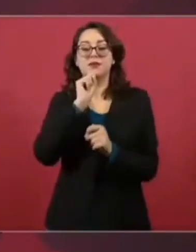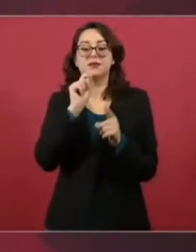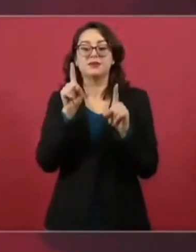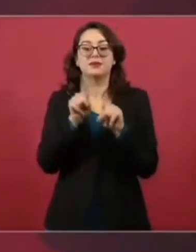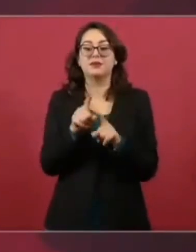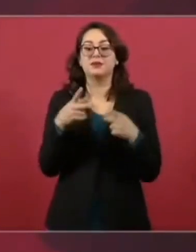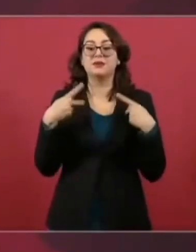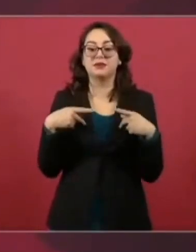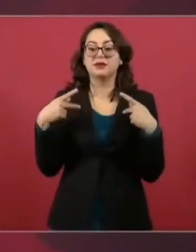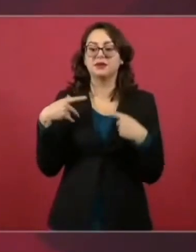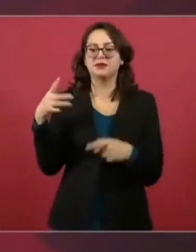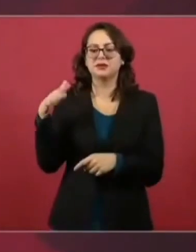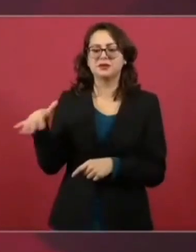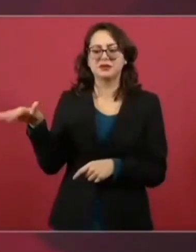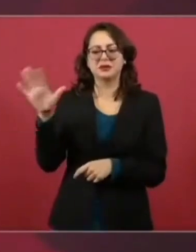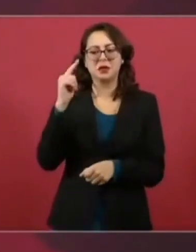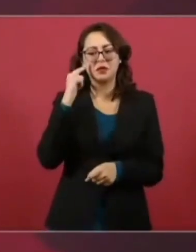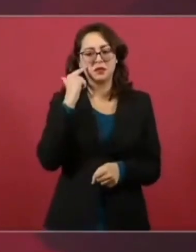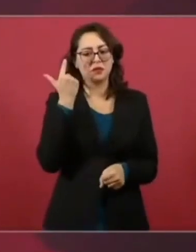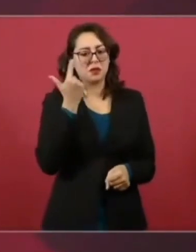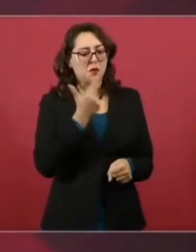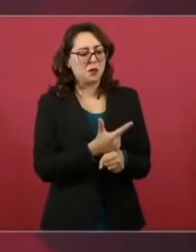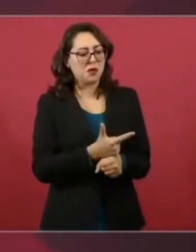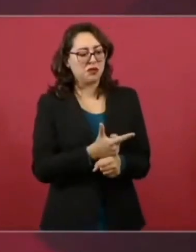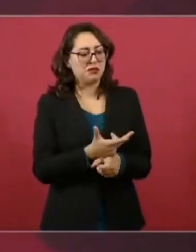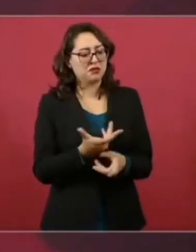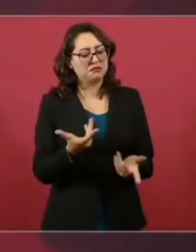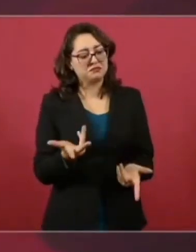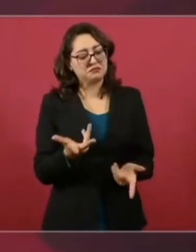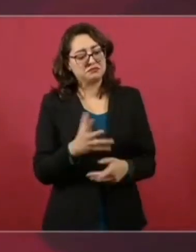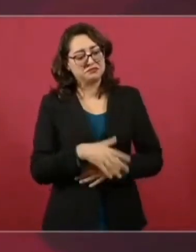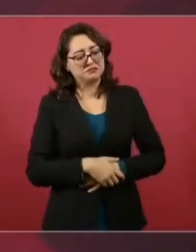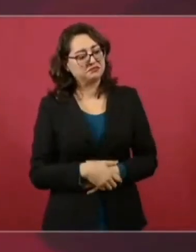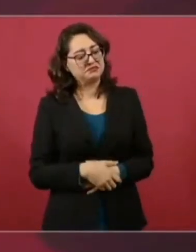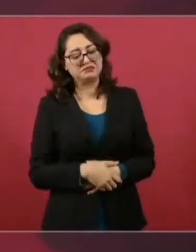pasar con Joaquín López Dóriga si sigue así?